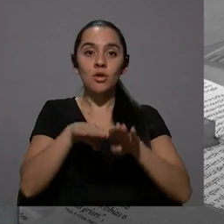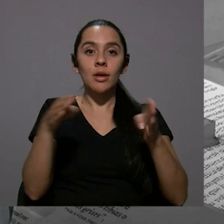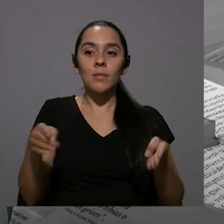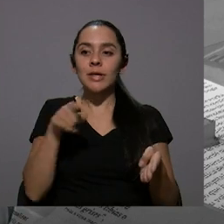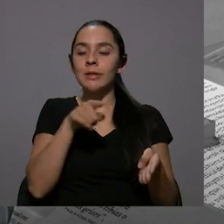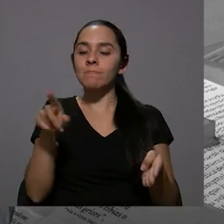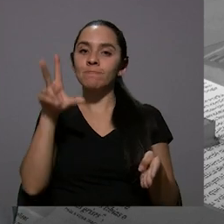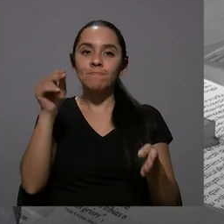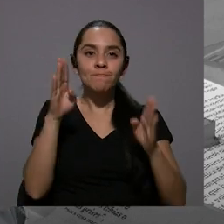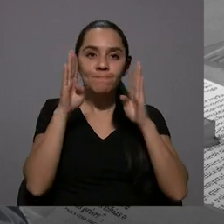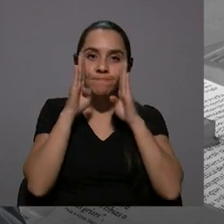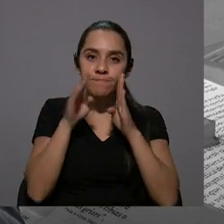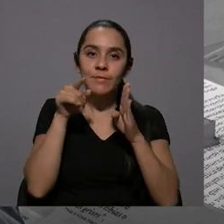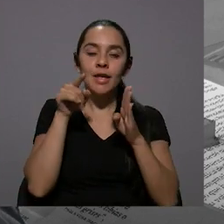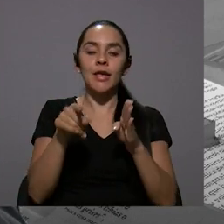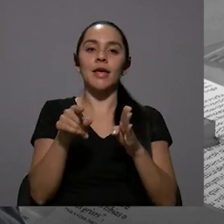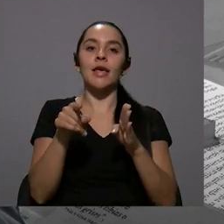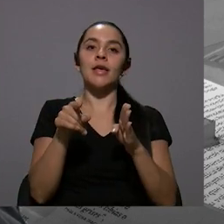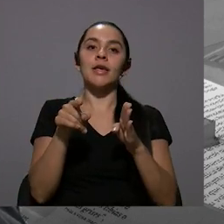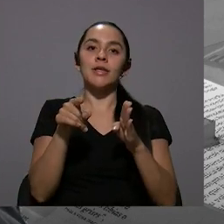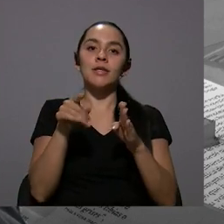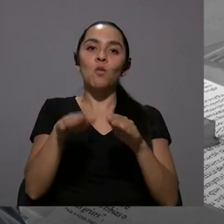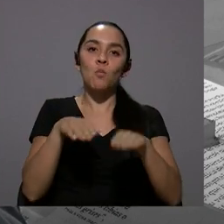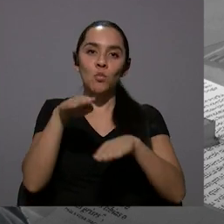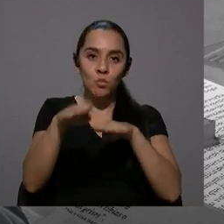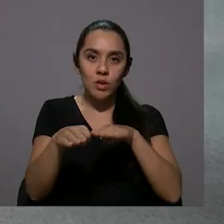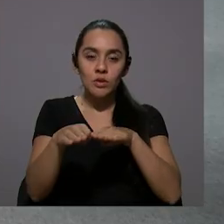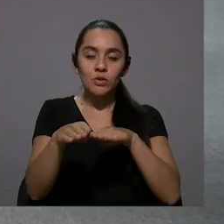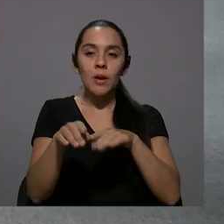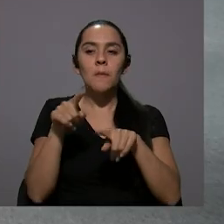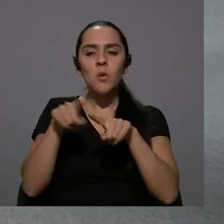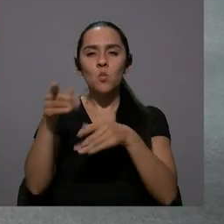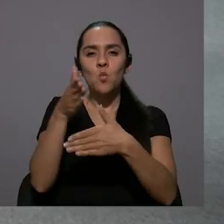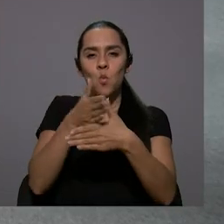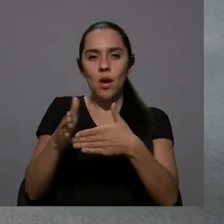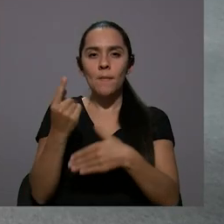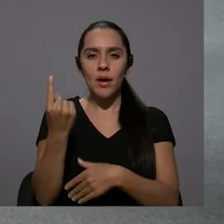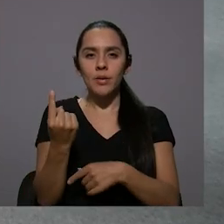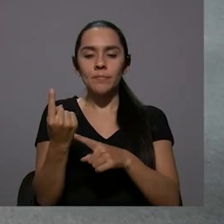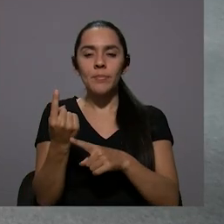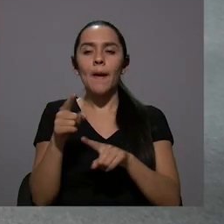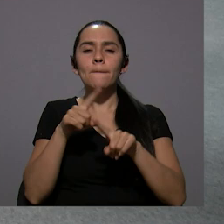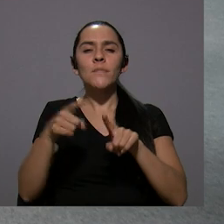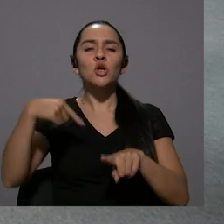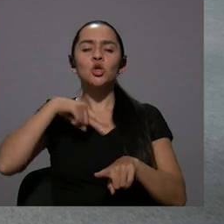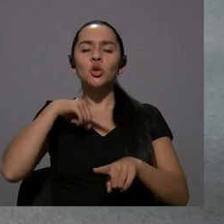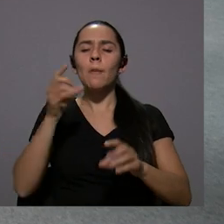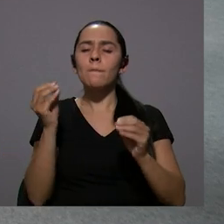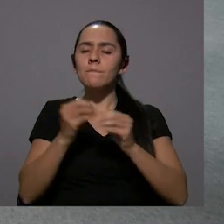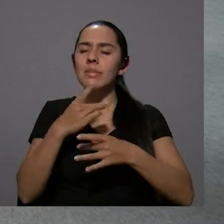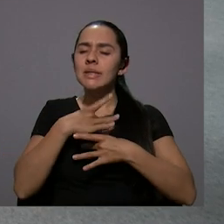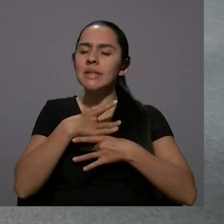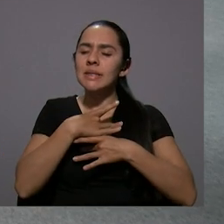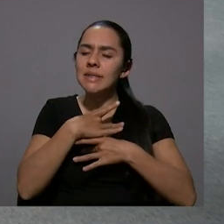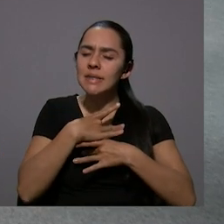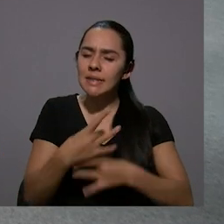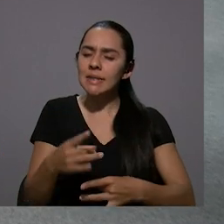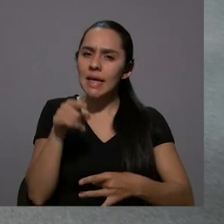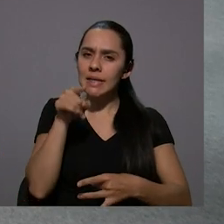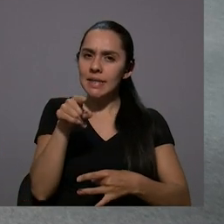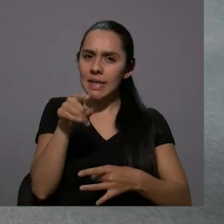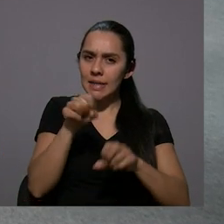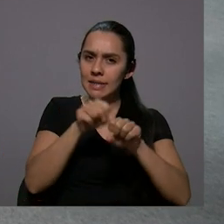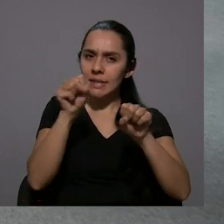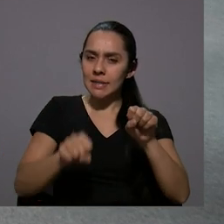miembros de mesa no acataron el procedimiento que estaba preestablecido pero eso fue una parte lo que nosotros más nos interesaba y que